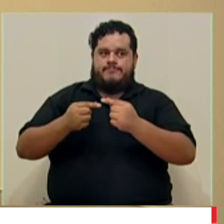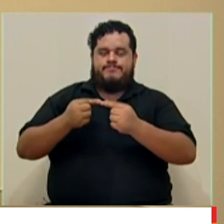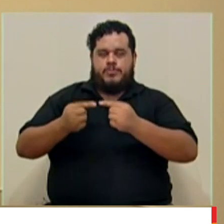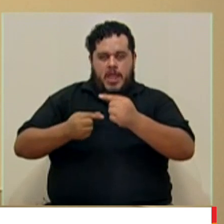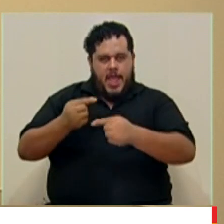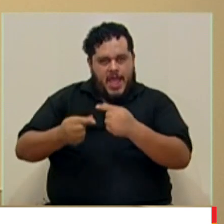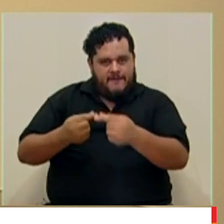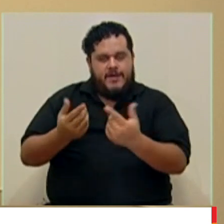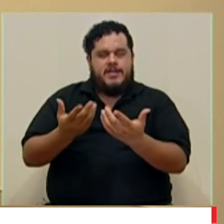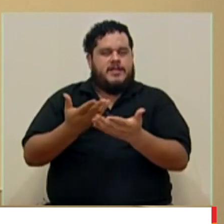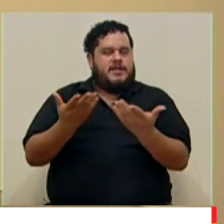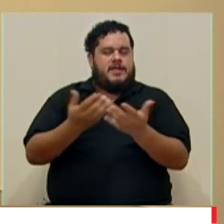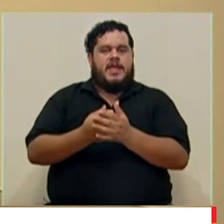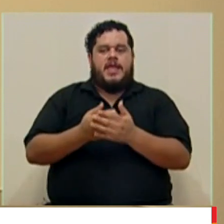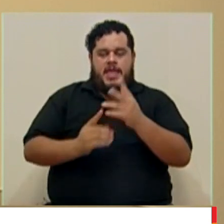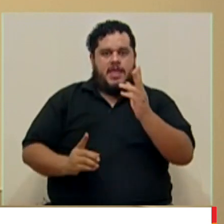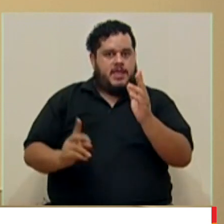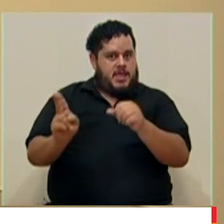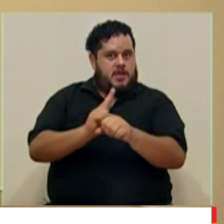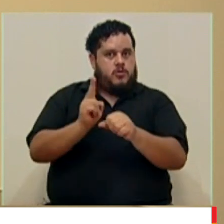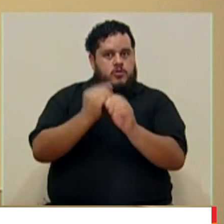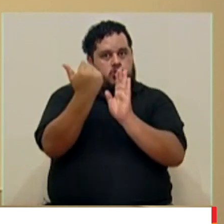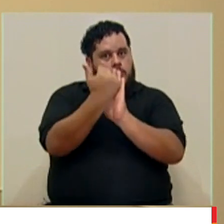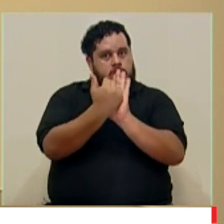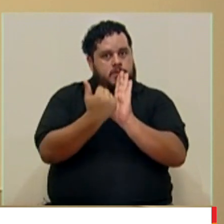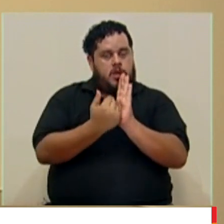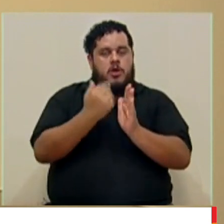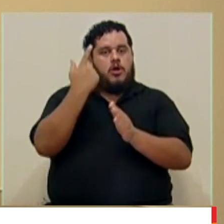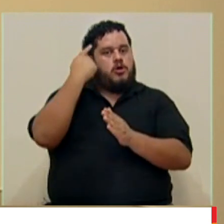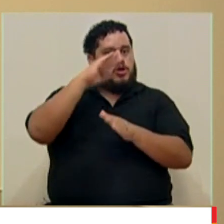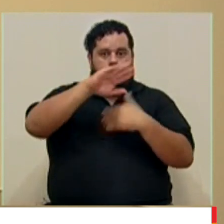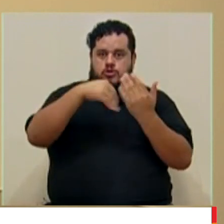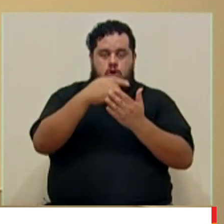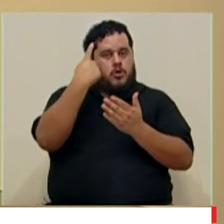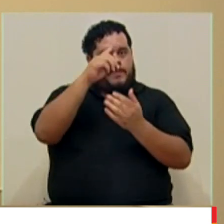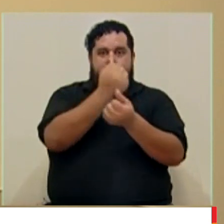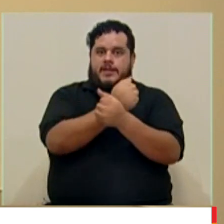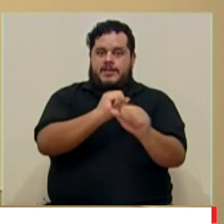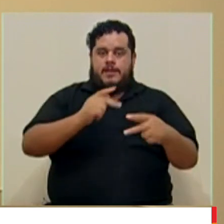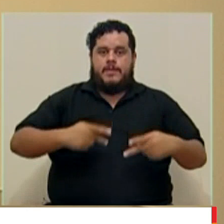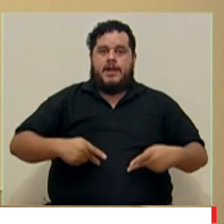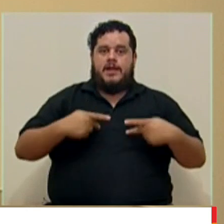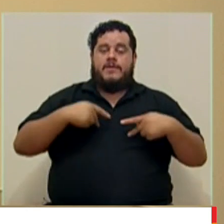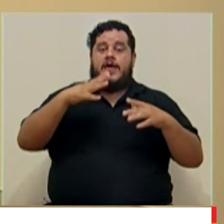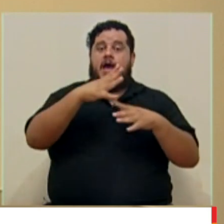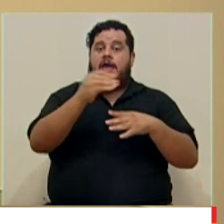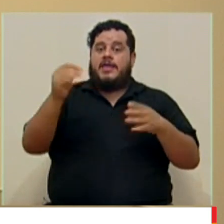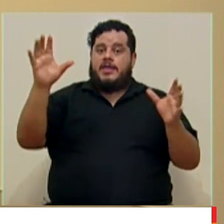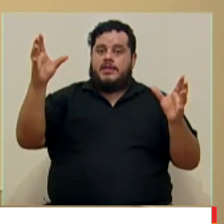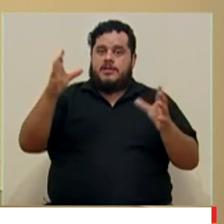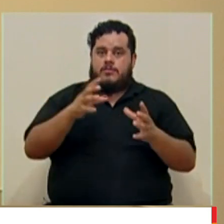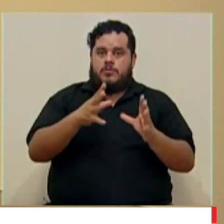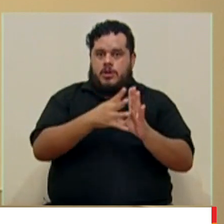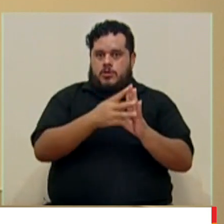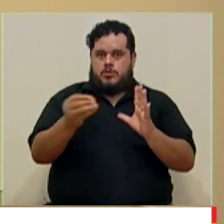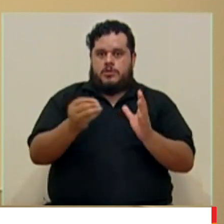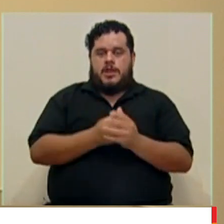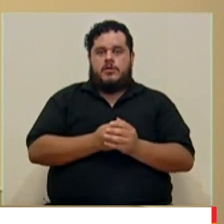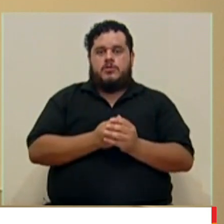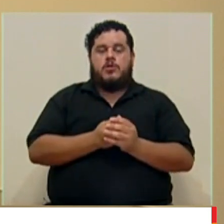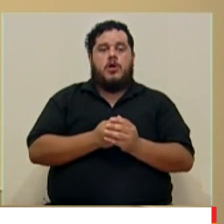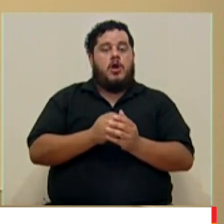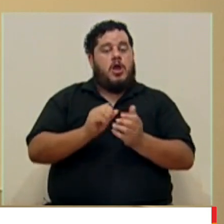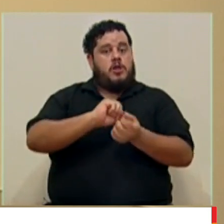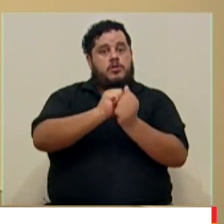la aplicación de las medidas, y todo ello en aras de salvaguardar la vida y disminuir los contagios. Los cambios